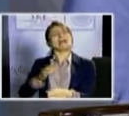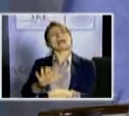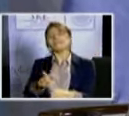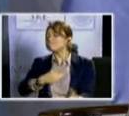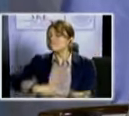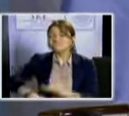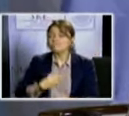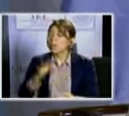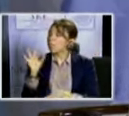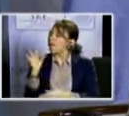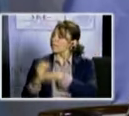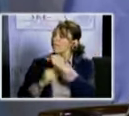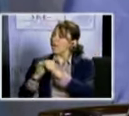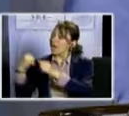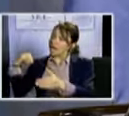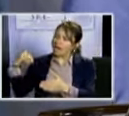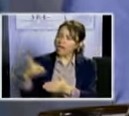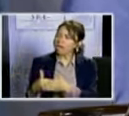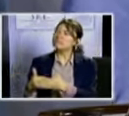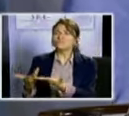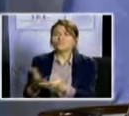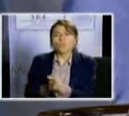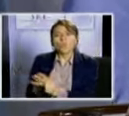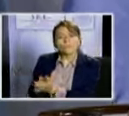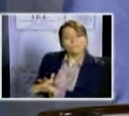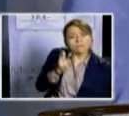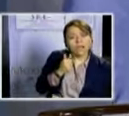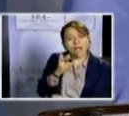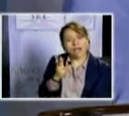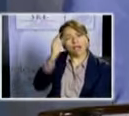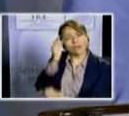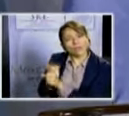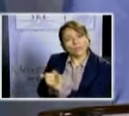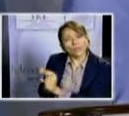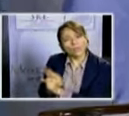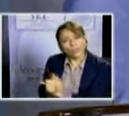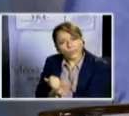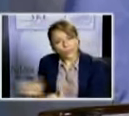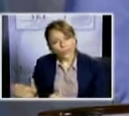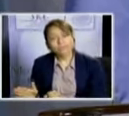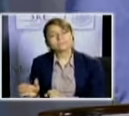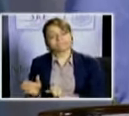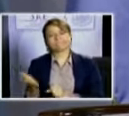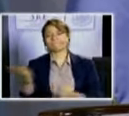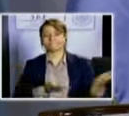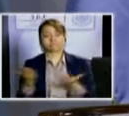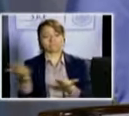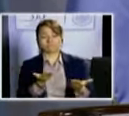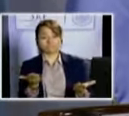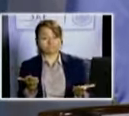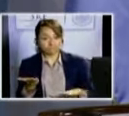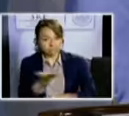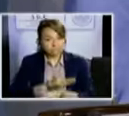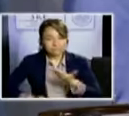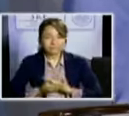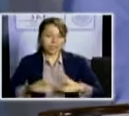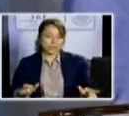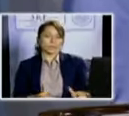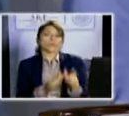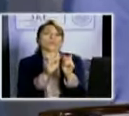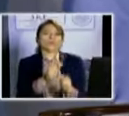años. Y es muy interesante algunas de las conclusiones que se llegaron, conclusiones entre comillas, porque todavía hay